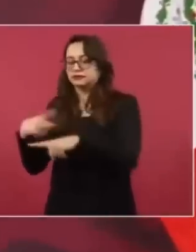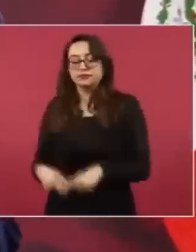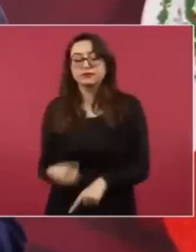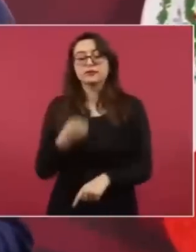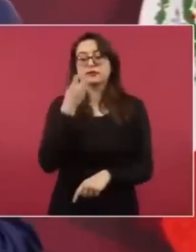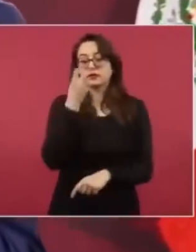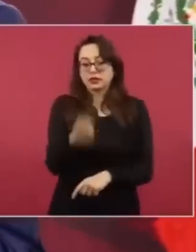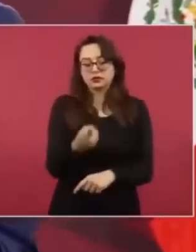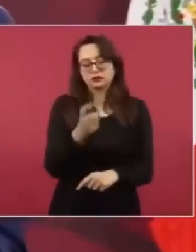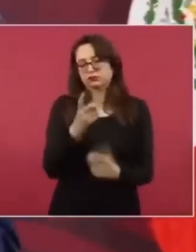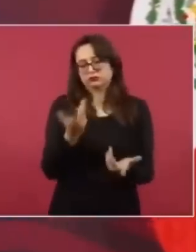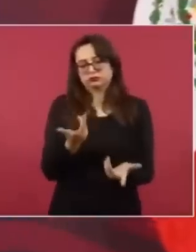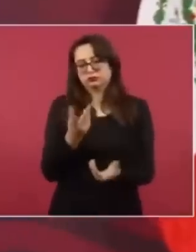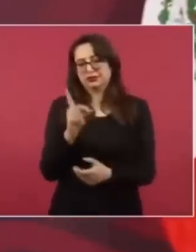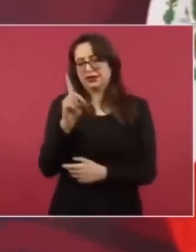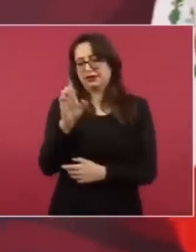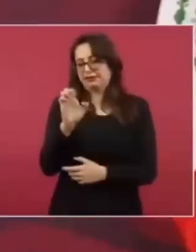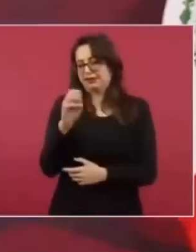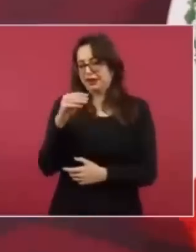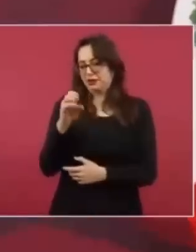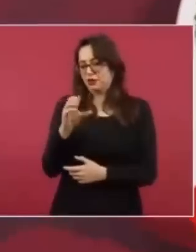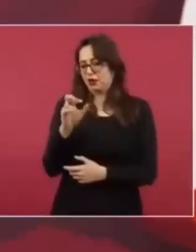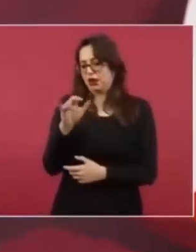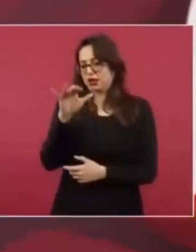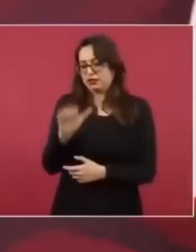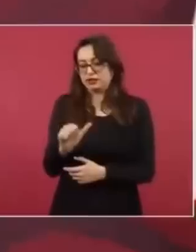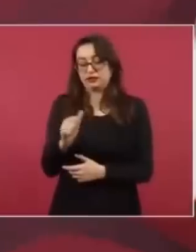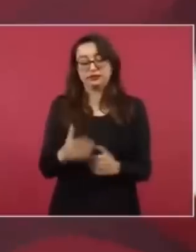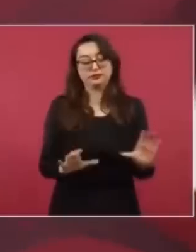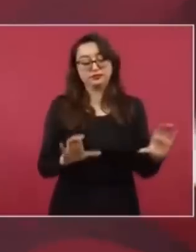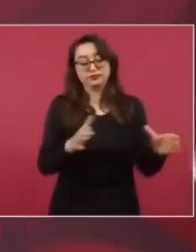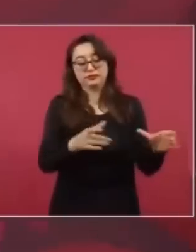Entonces nosotros sostenemos